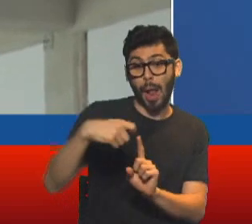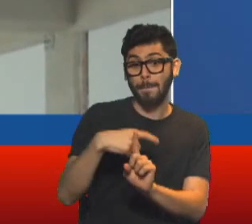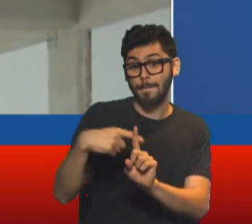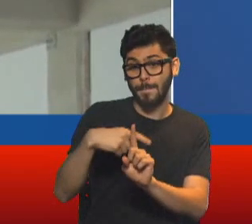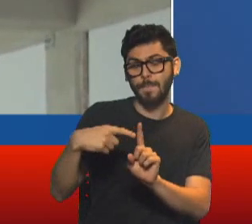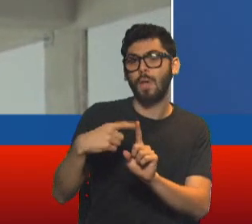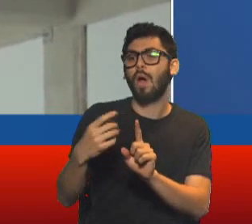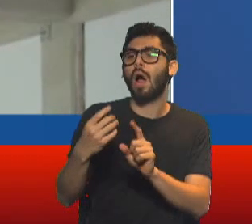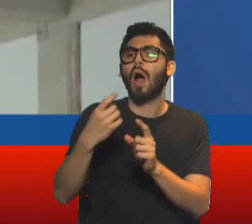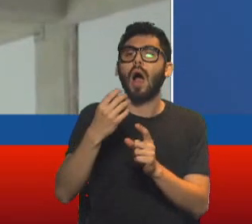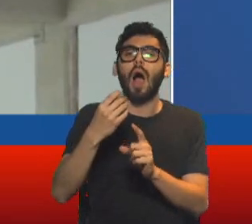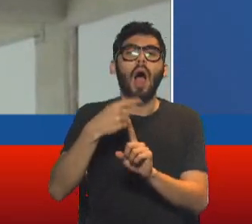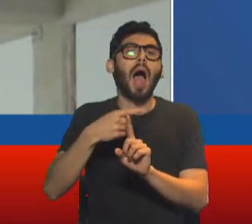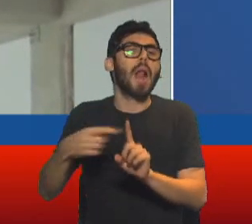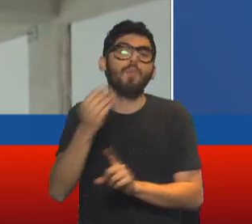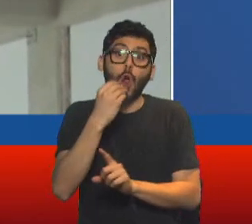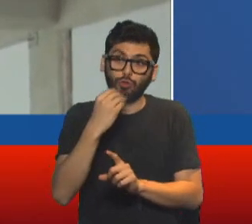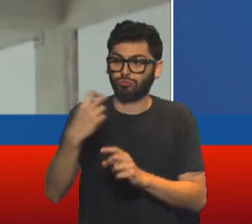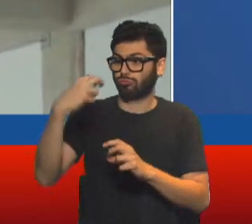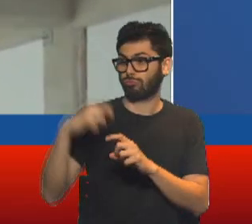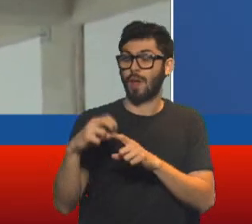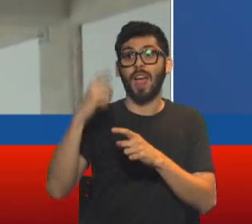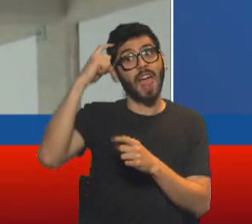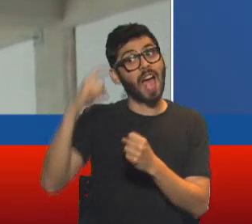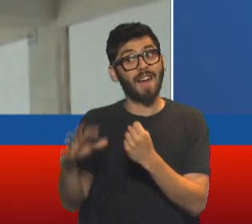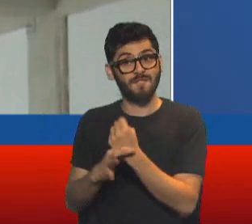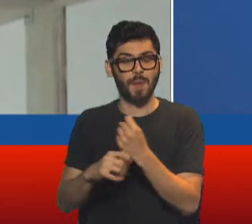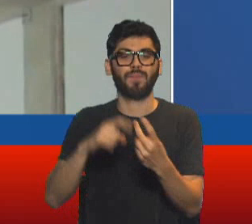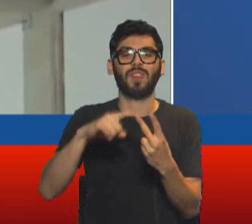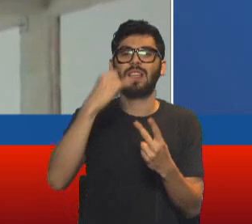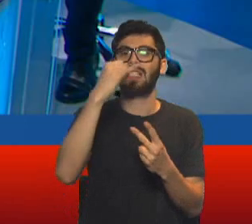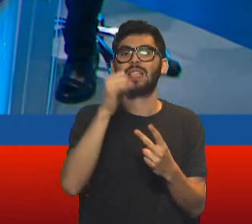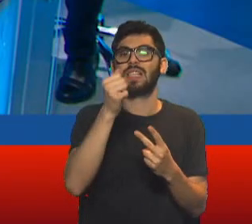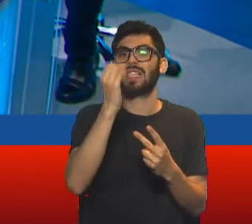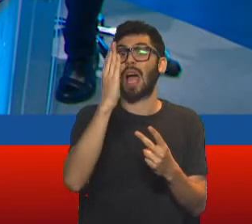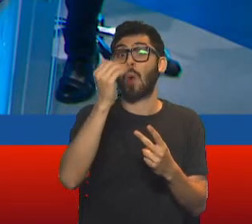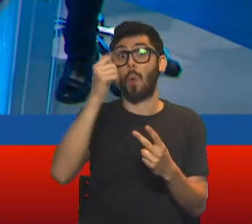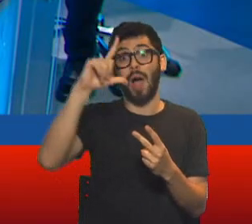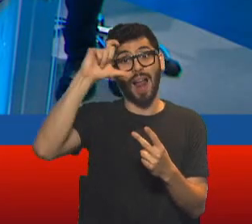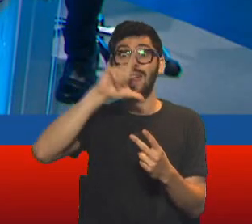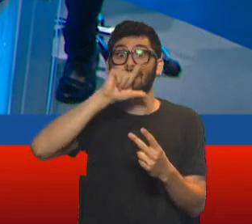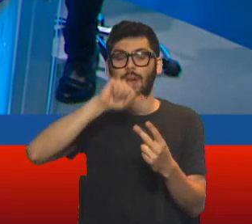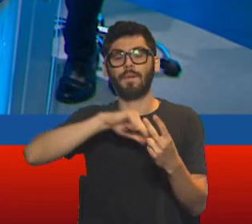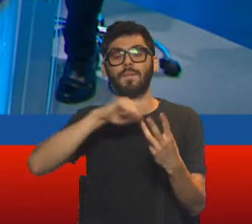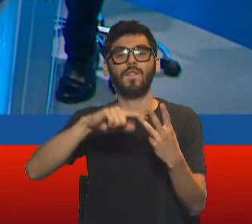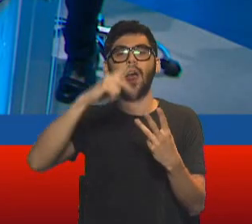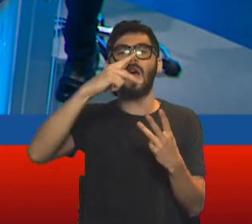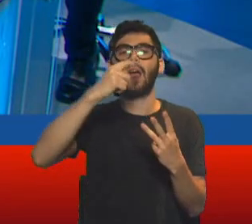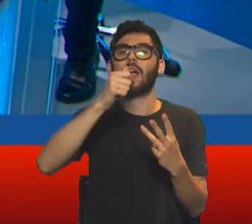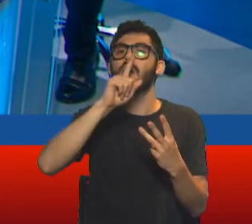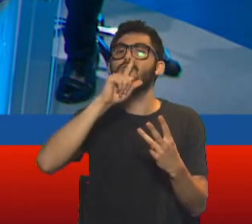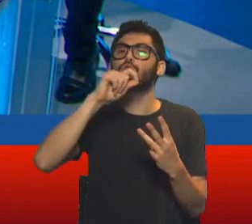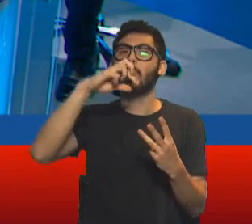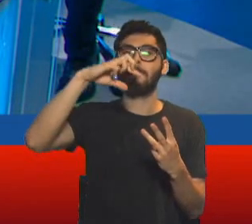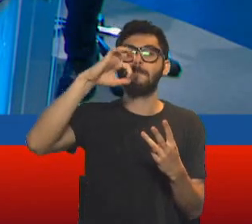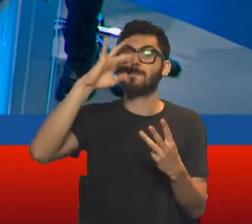con Santiago Cafiero, con Juanchi Zabaleta y con Gabriel Catopodis y les dijo dos